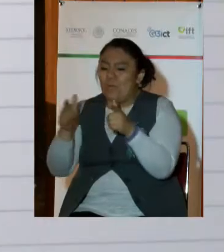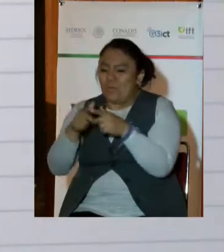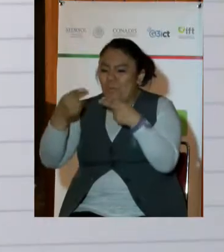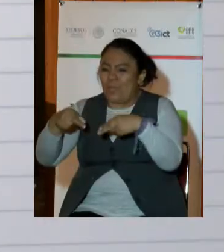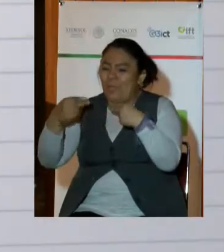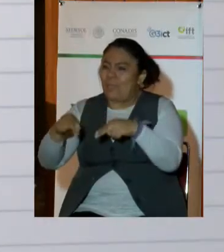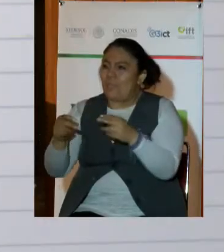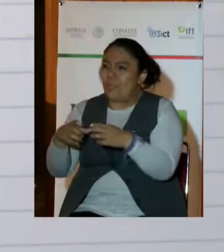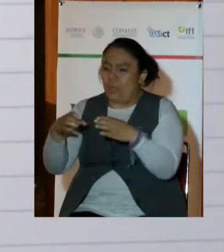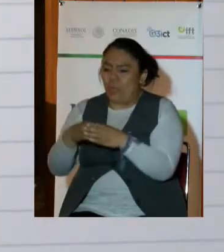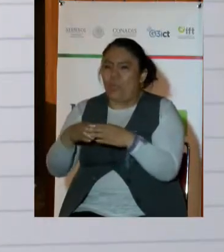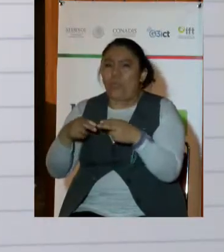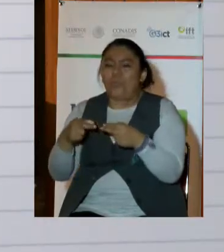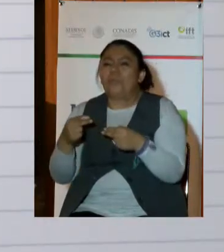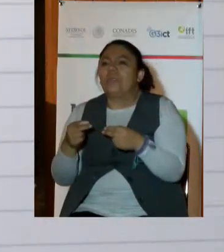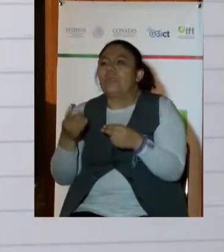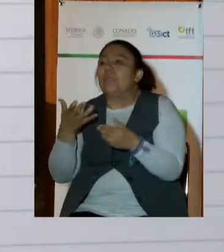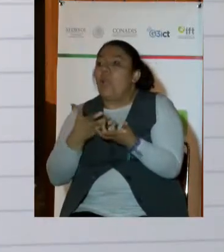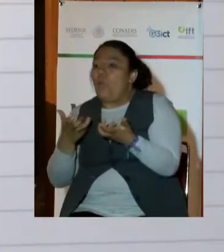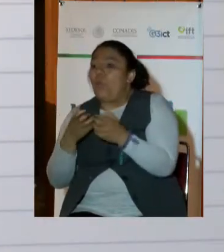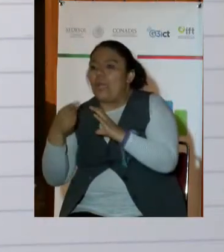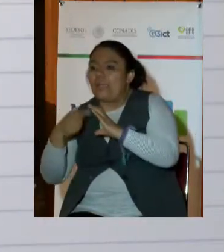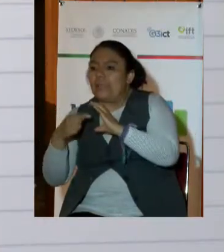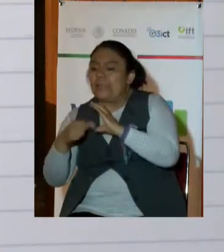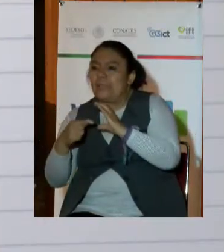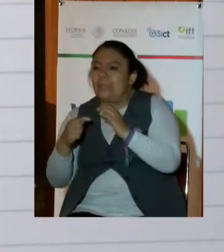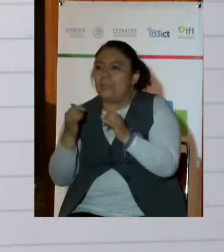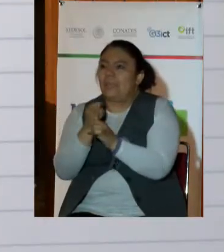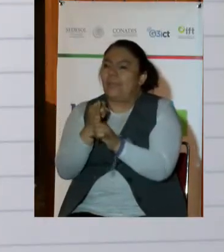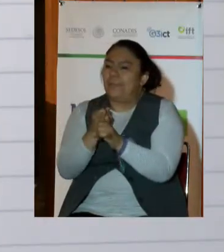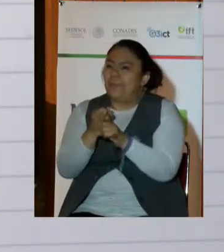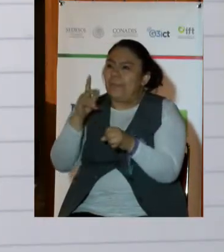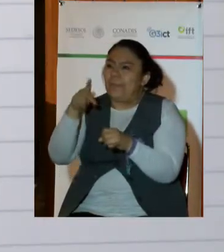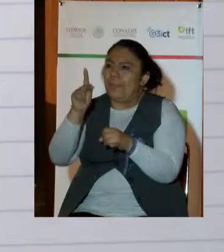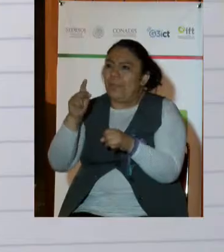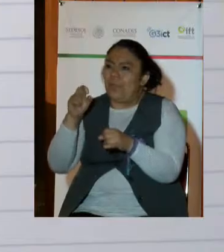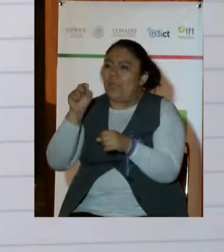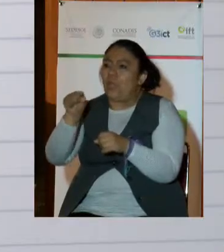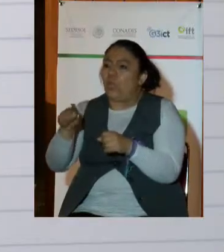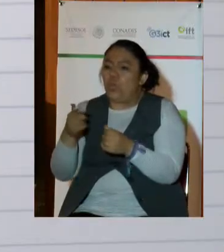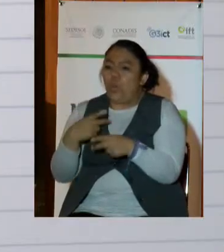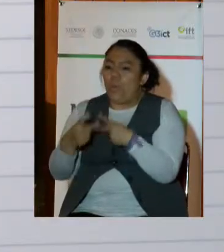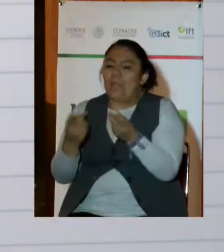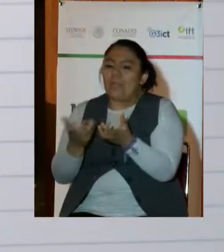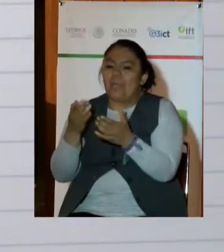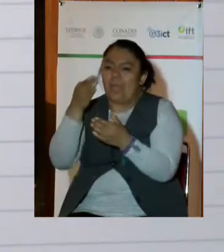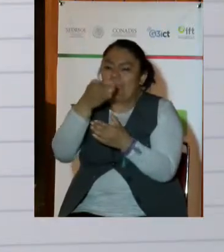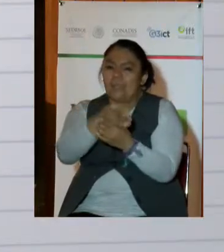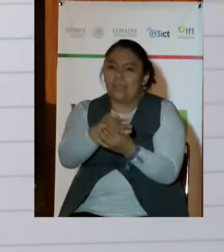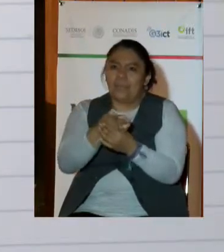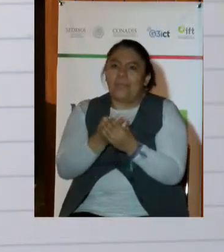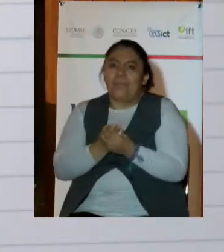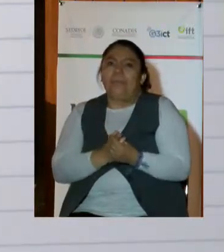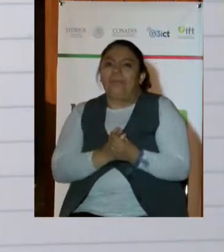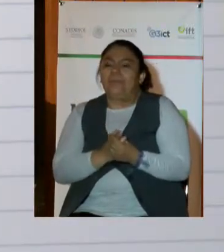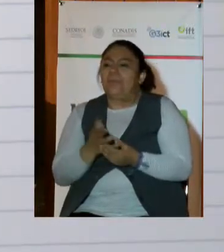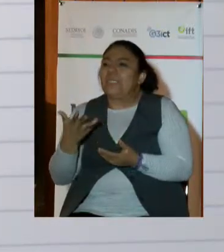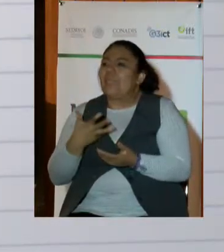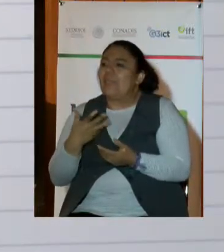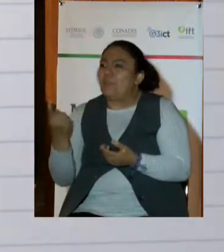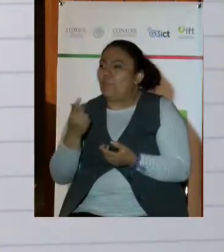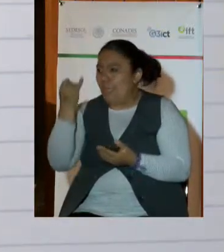de que monitorean la accesibilidad de los sitios web están aprendiendo estándares de accesibilidad. Un poco la idea es cuando salgan al mercado ellos se acerquen